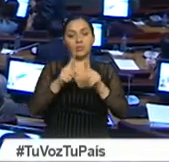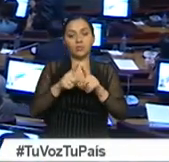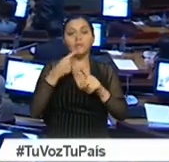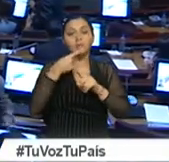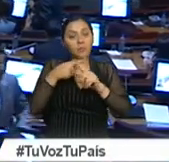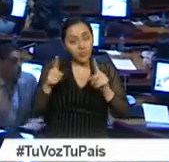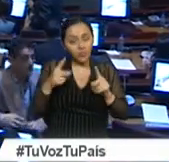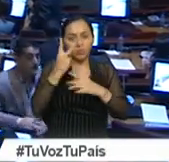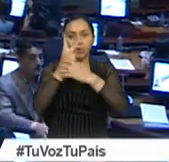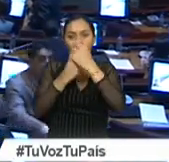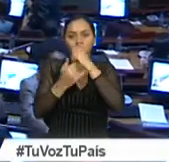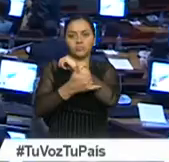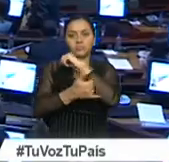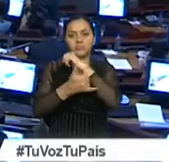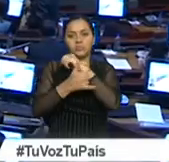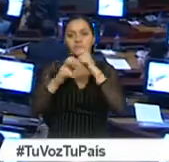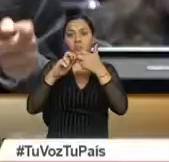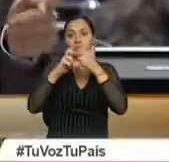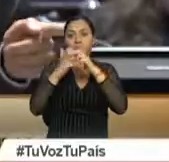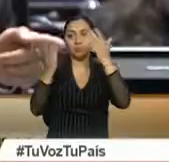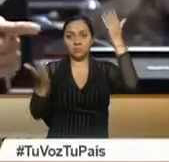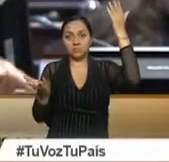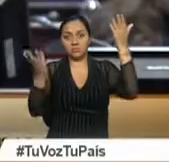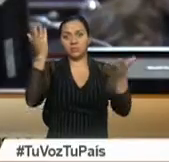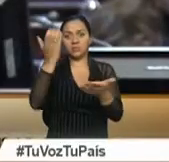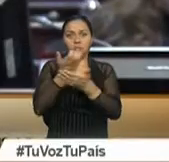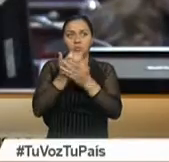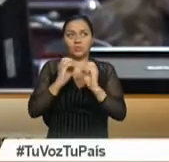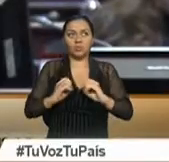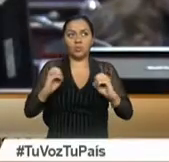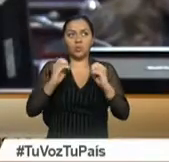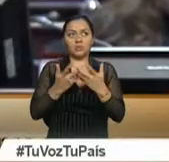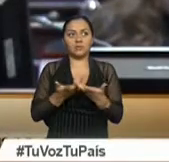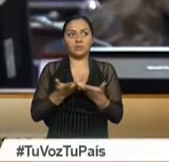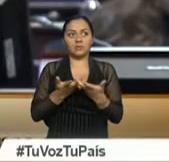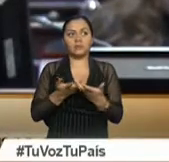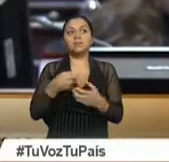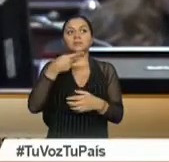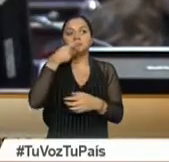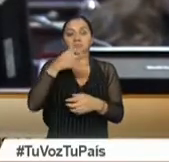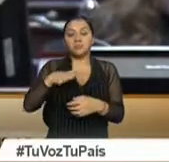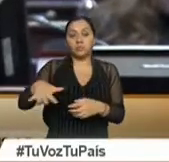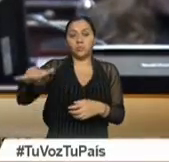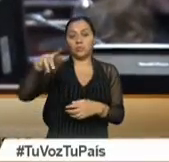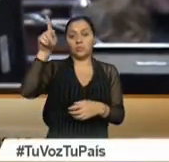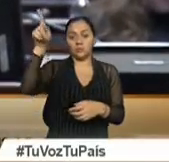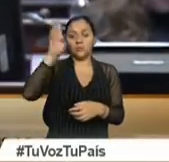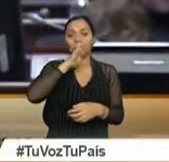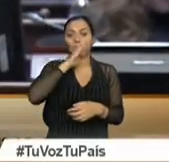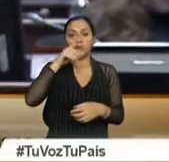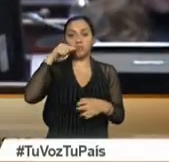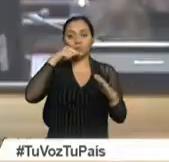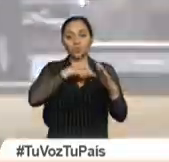que entre ambos países no había balanza comercial. Como su pueblo está sometido a una